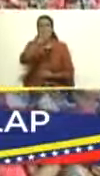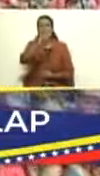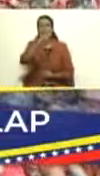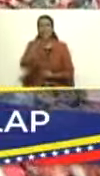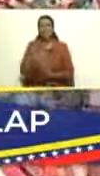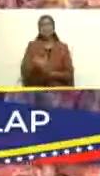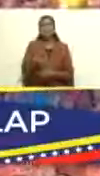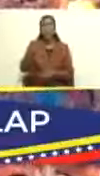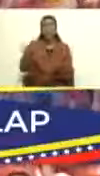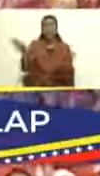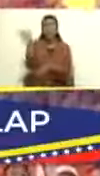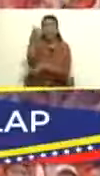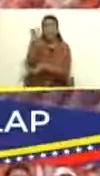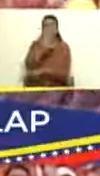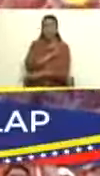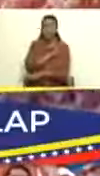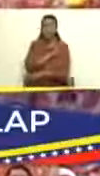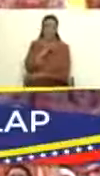¿Qué dicen por aquí?